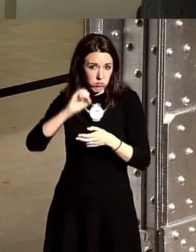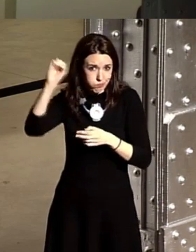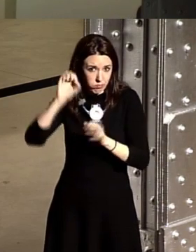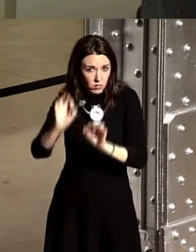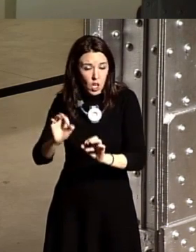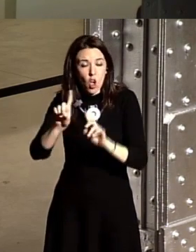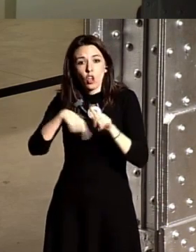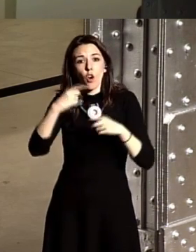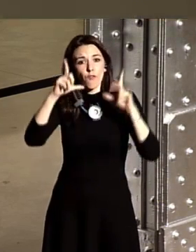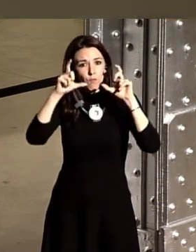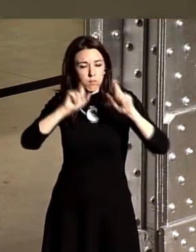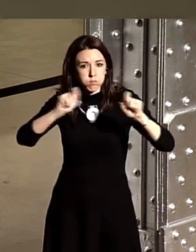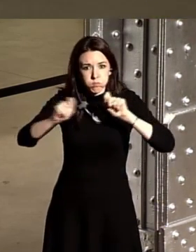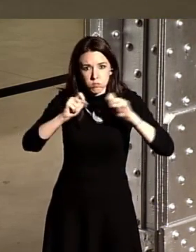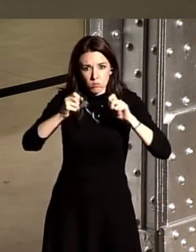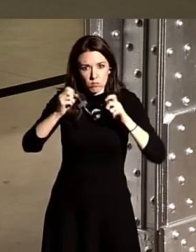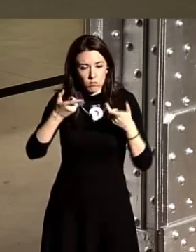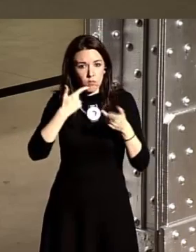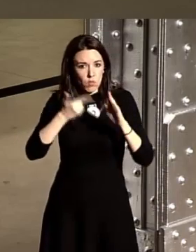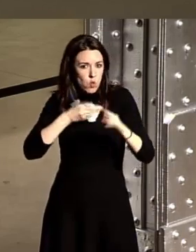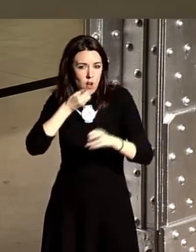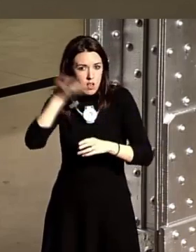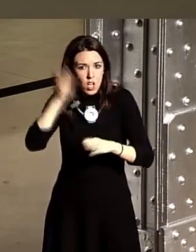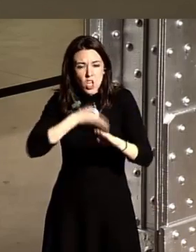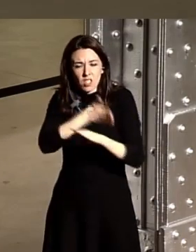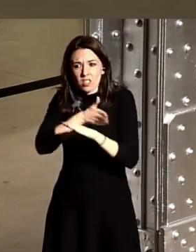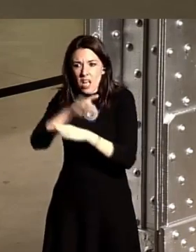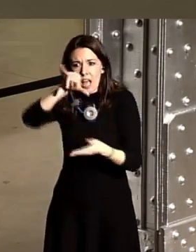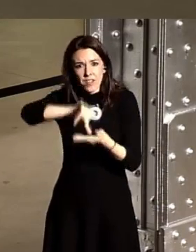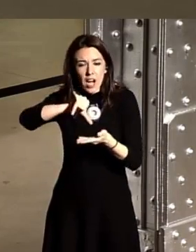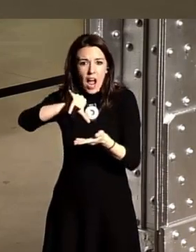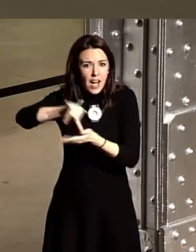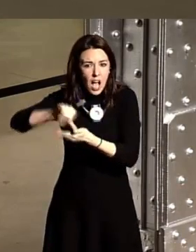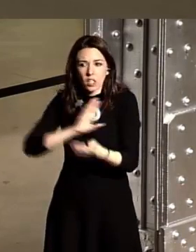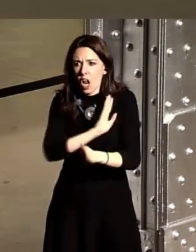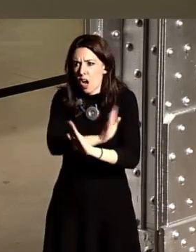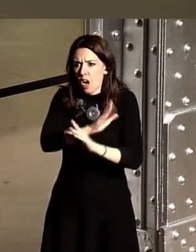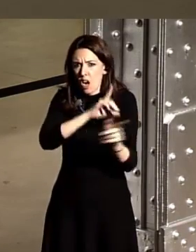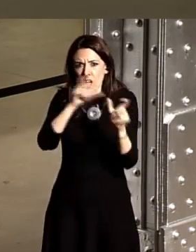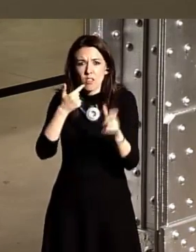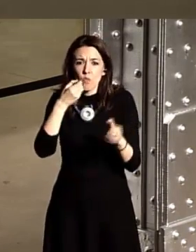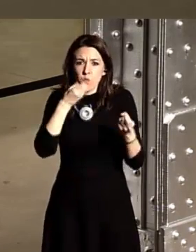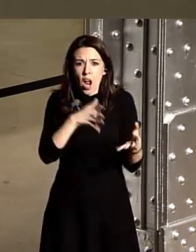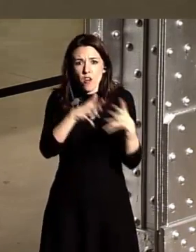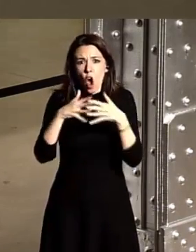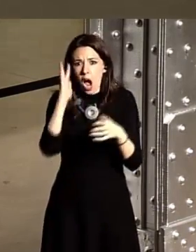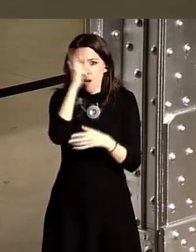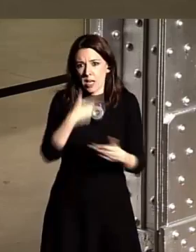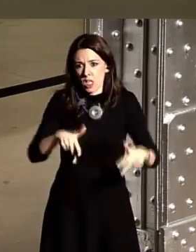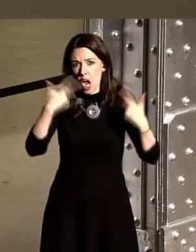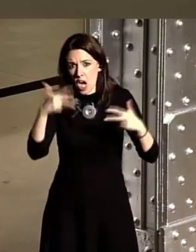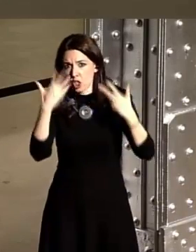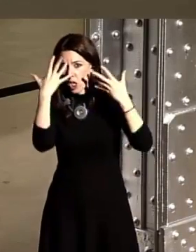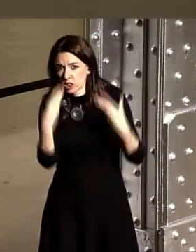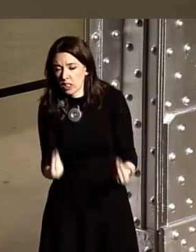fotógrafa, idealista, como iba por todo Irak pensando, bueno, son americanos y me van a